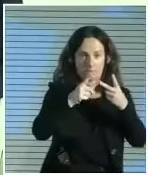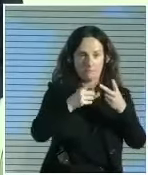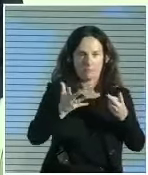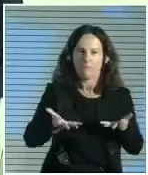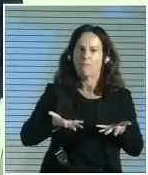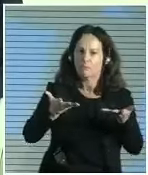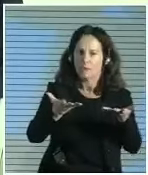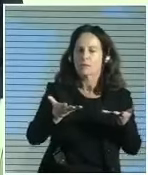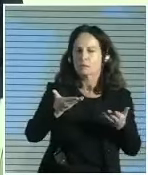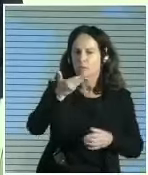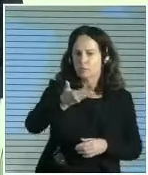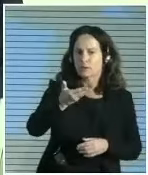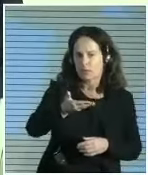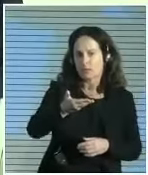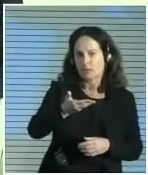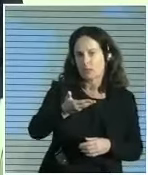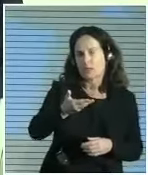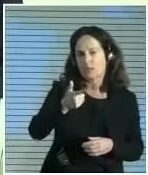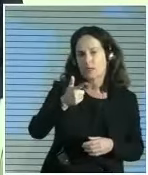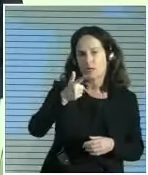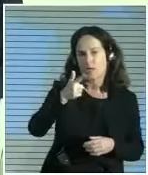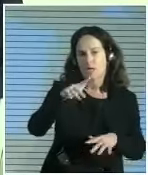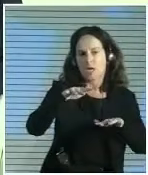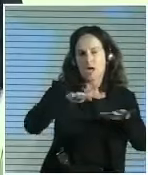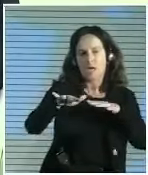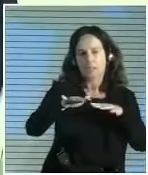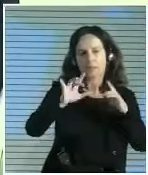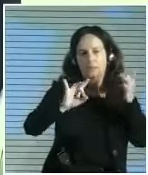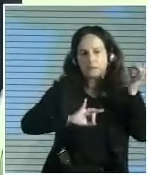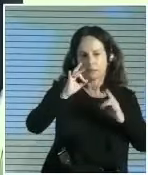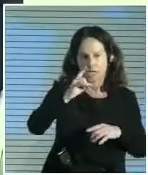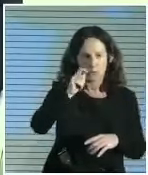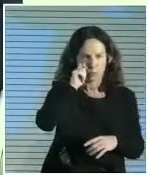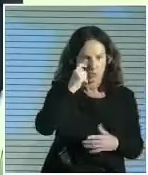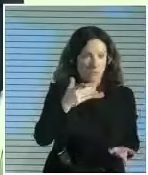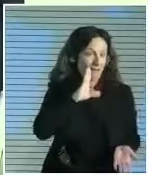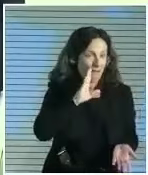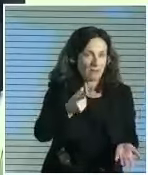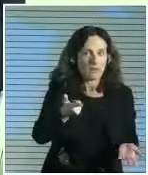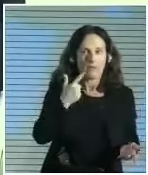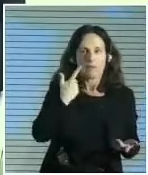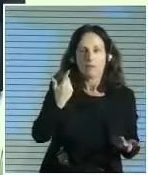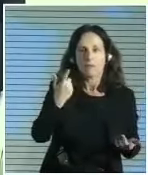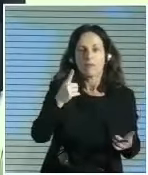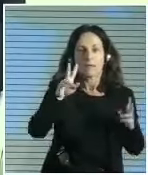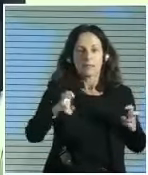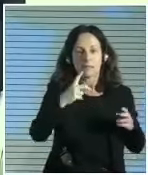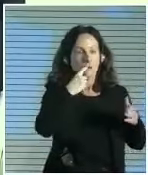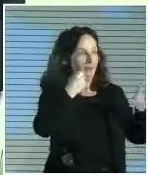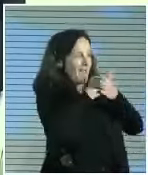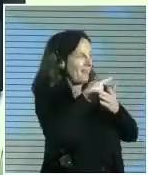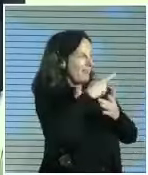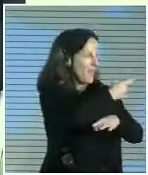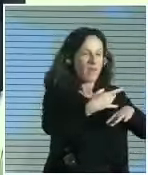turística. Decían antes, no, el que lleva lo digital está allí en la última esquina